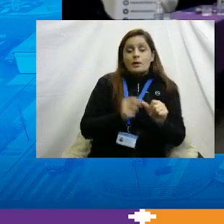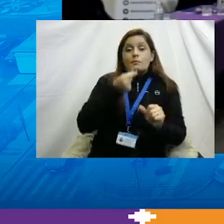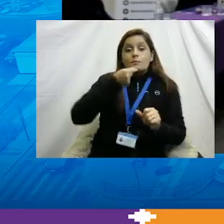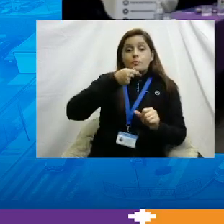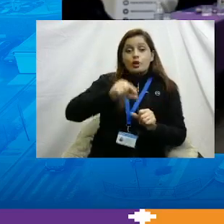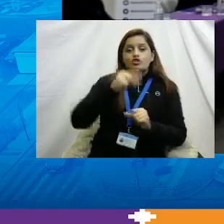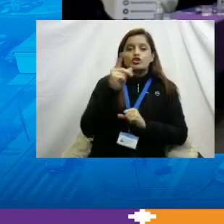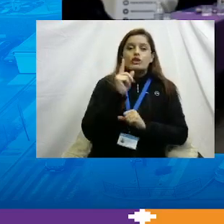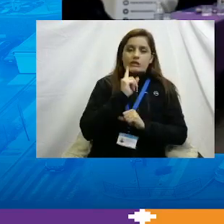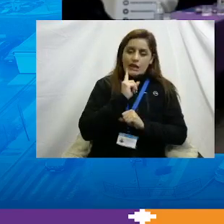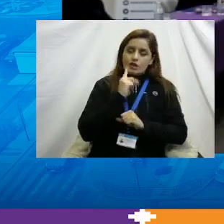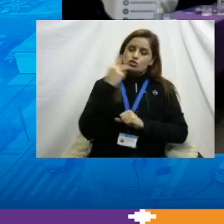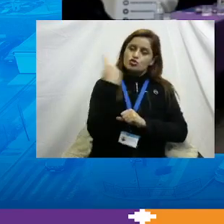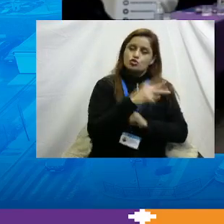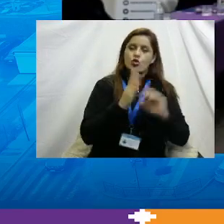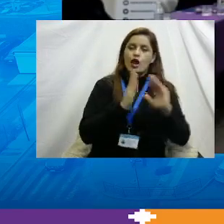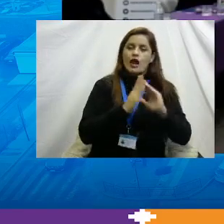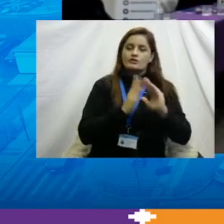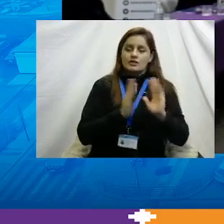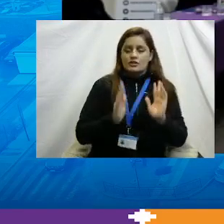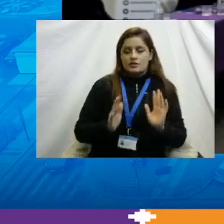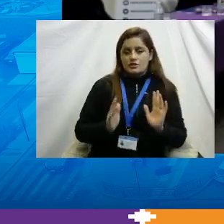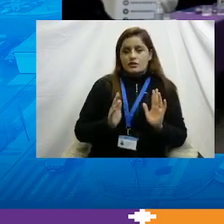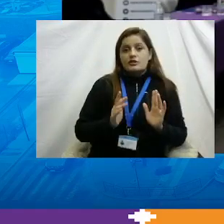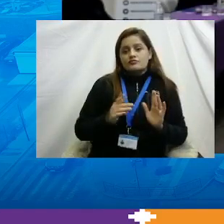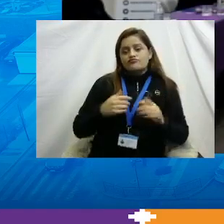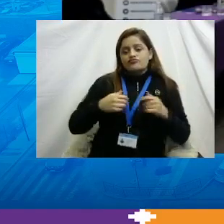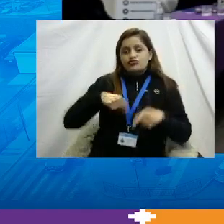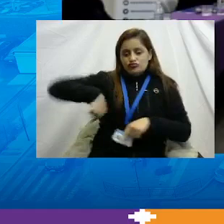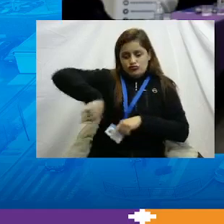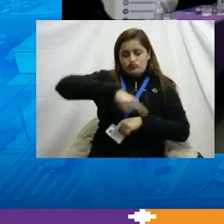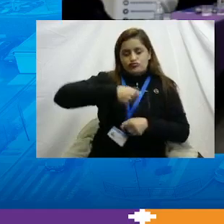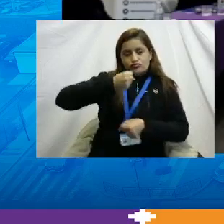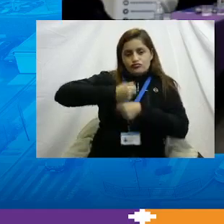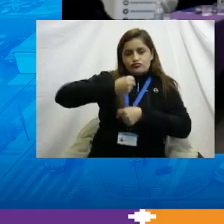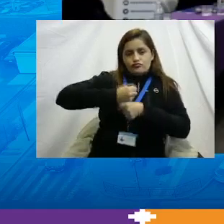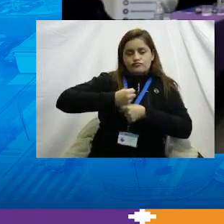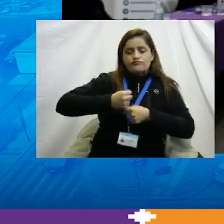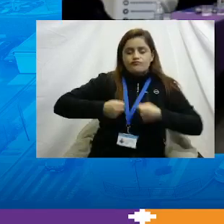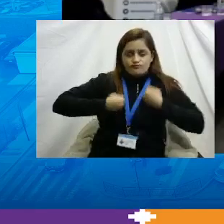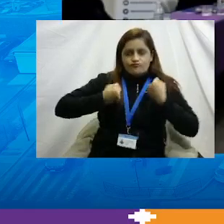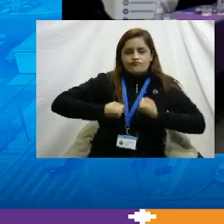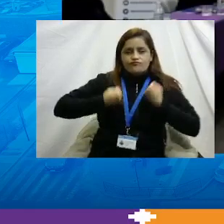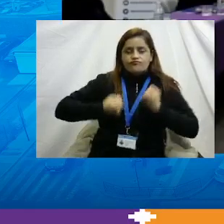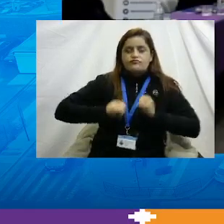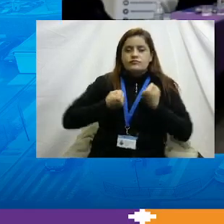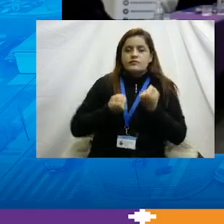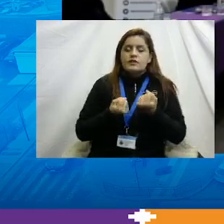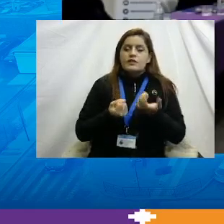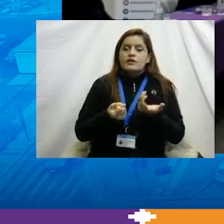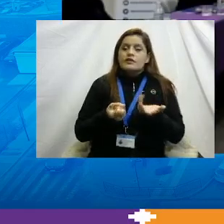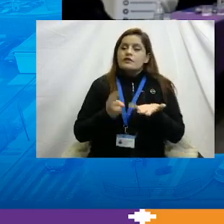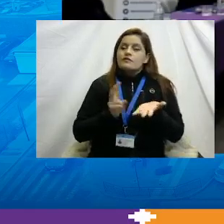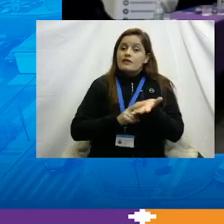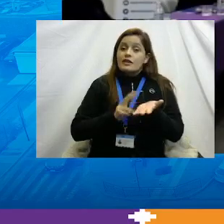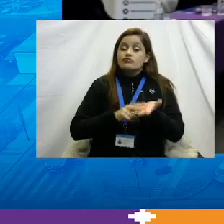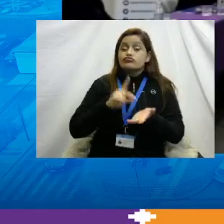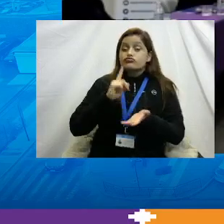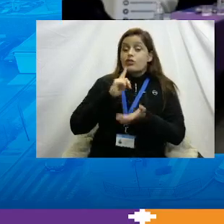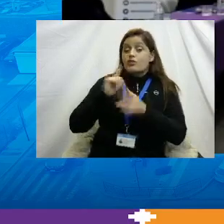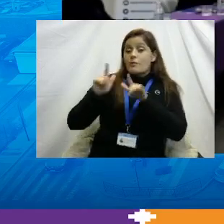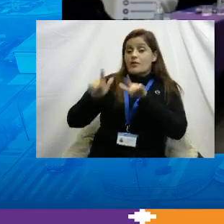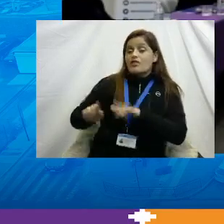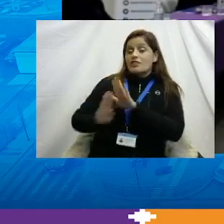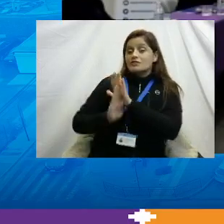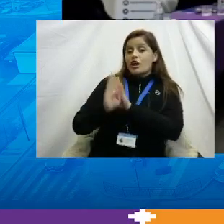posible sus viviendas, así que en esa línea hemos estado trabajando. Y Está la encargada de desarrollo comunitario, así